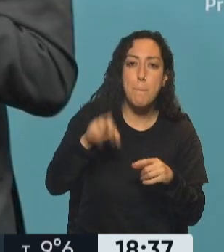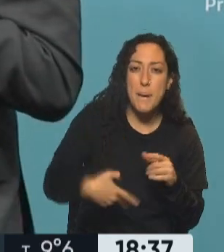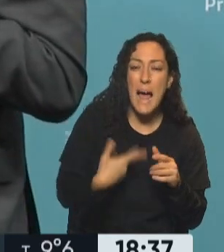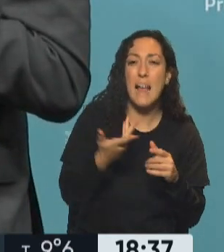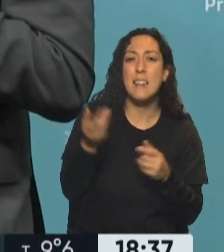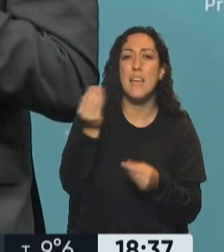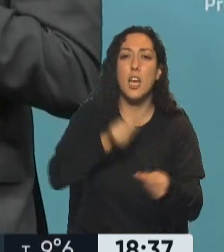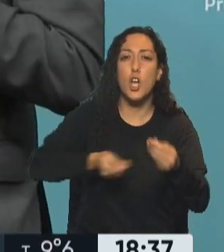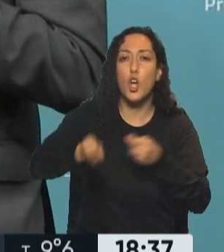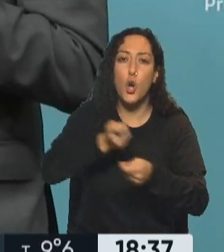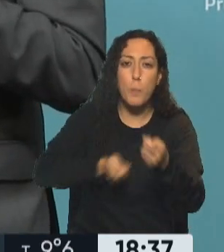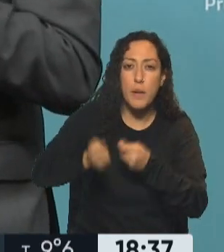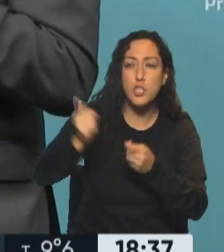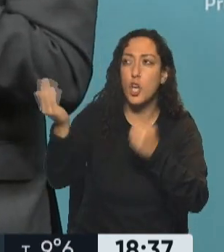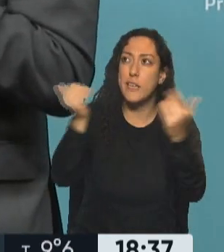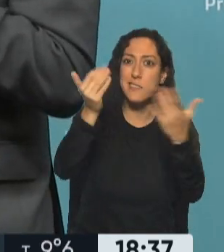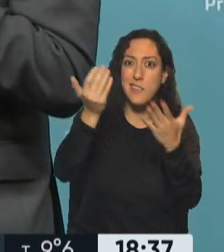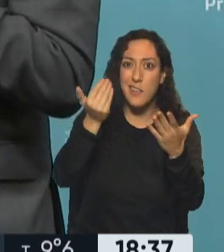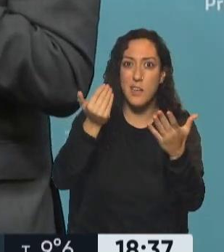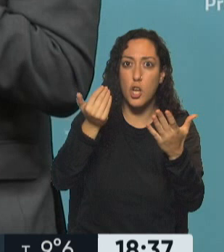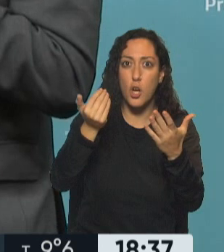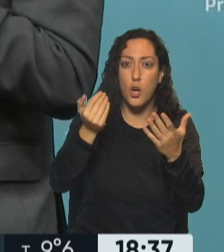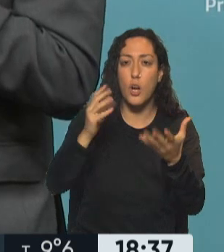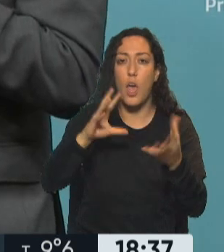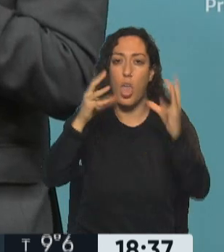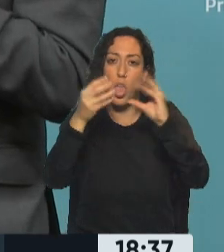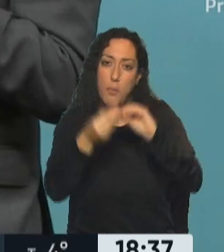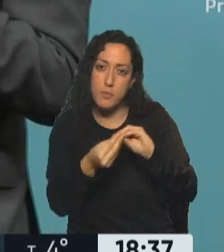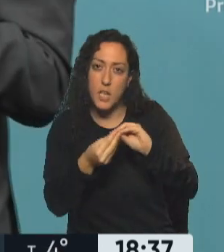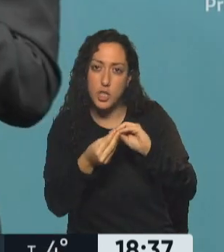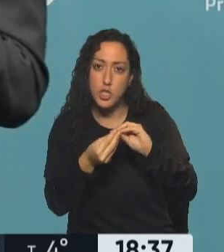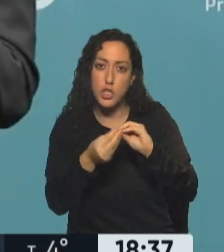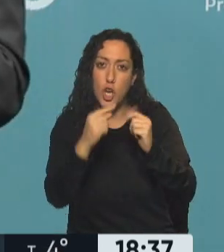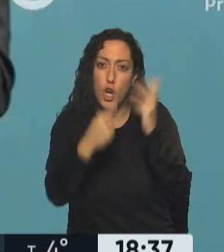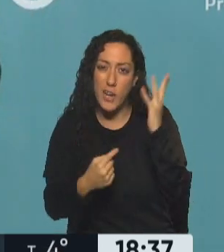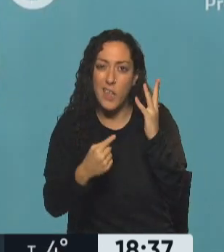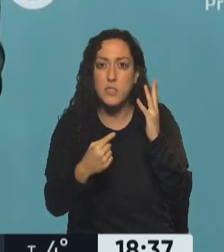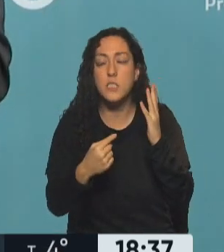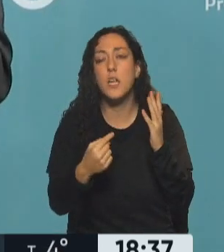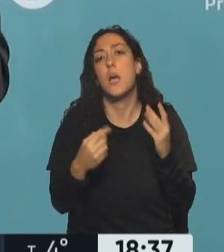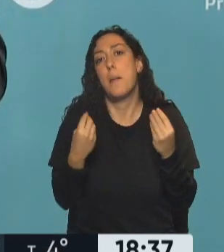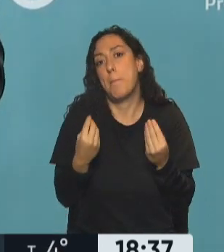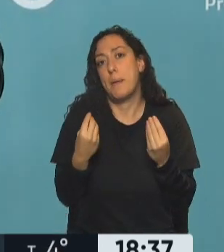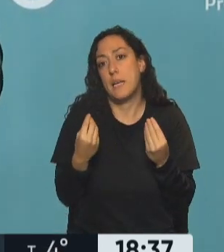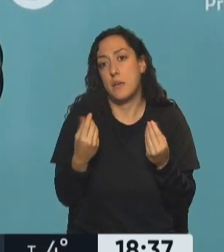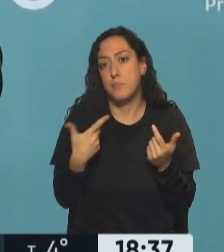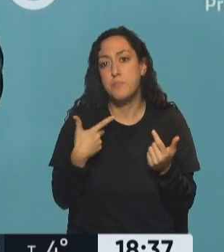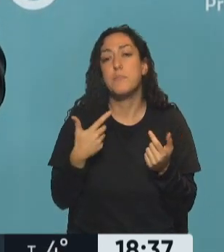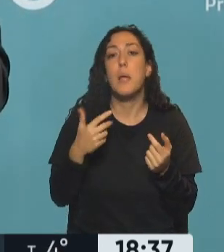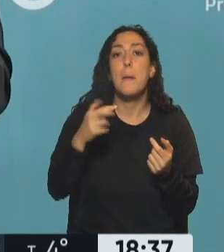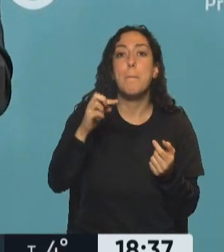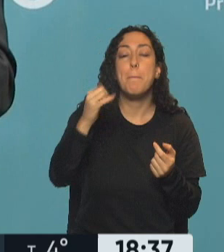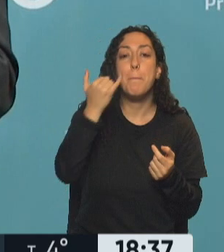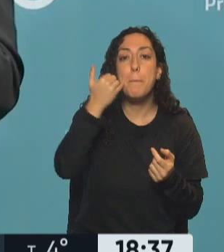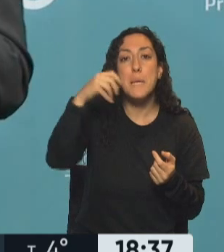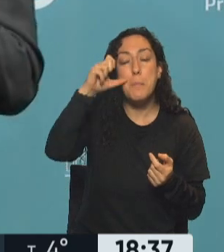comercio exterior. Me hacía referencia a este punto, y aquí lo que se ha hecho justamente es, para el universo de pymes,